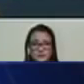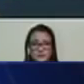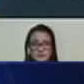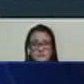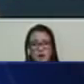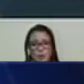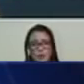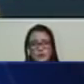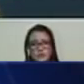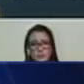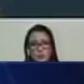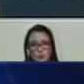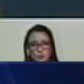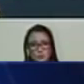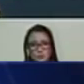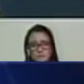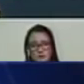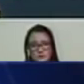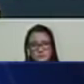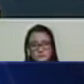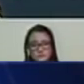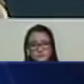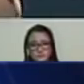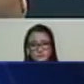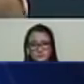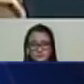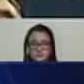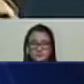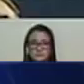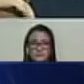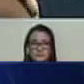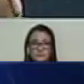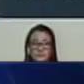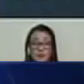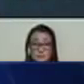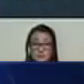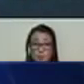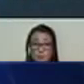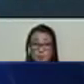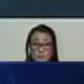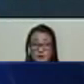del día de ayer. ¿Podemos escuchar el audio?